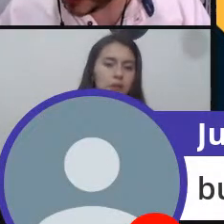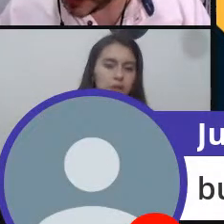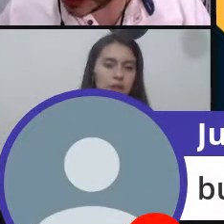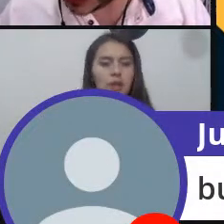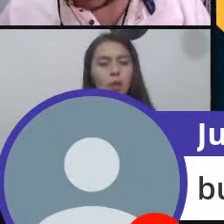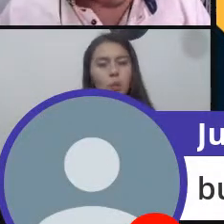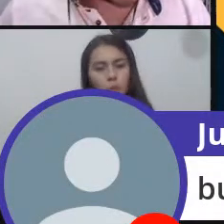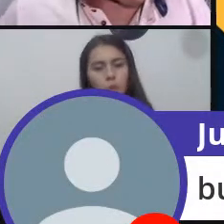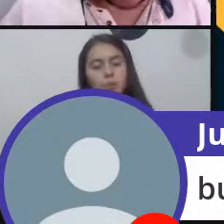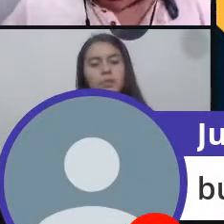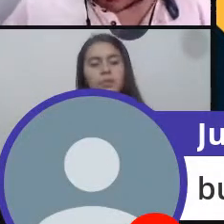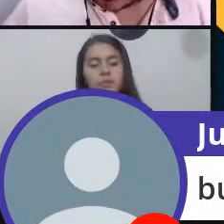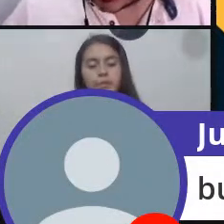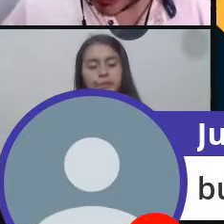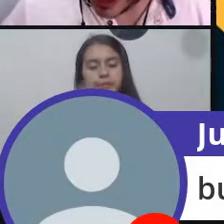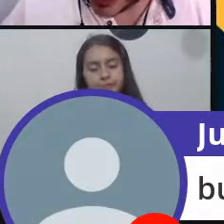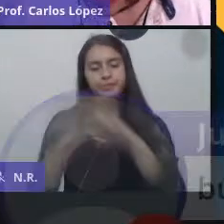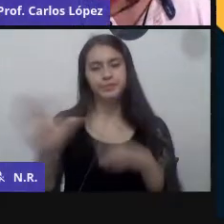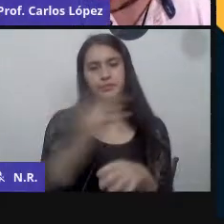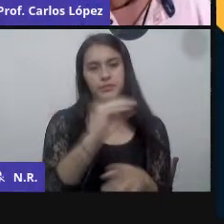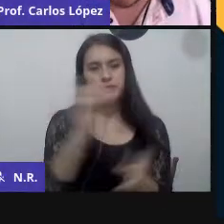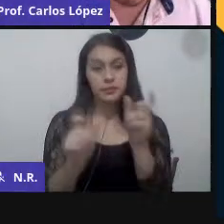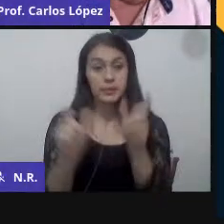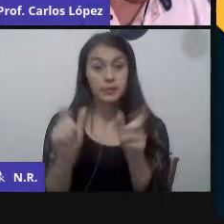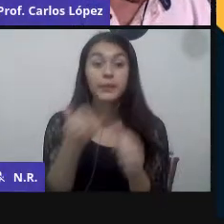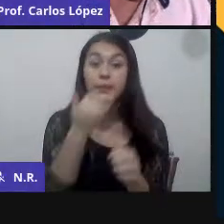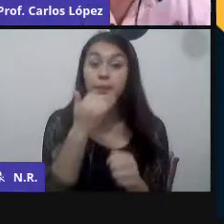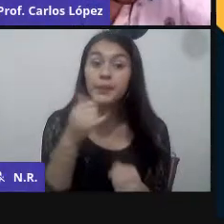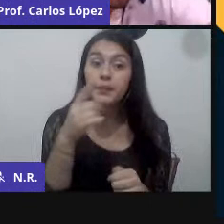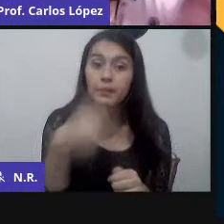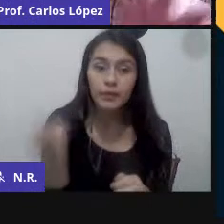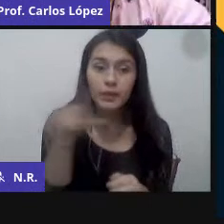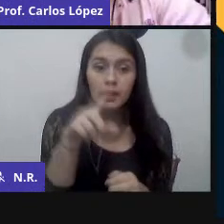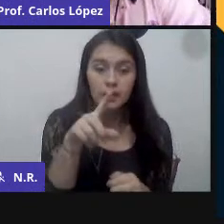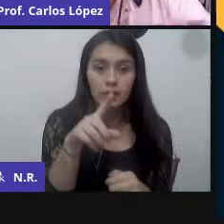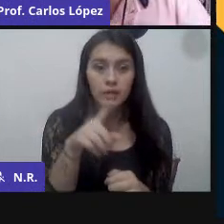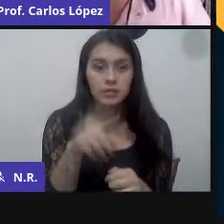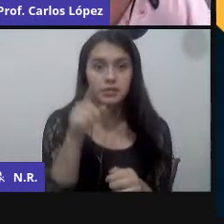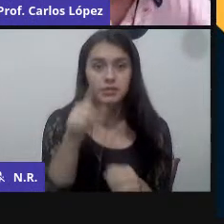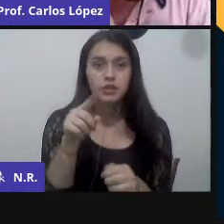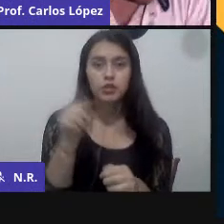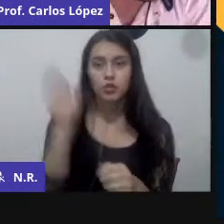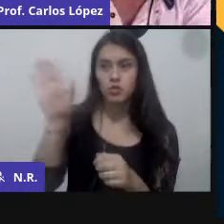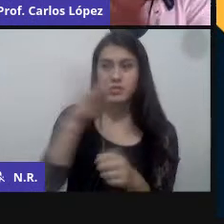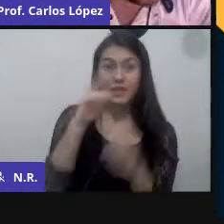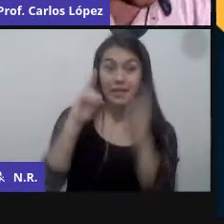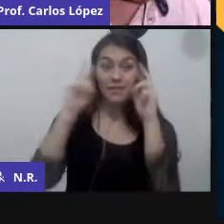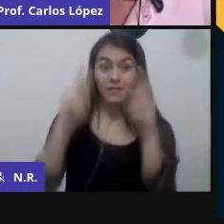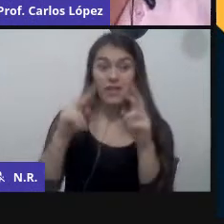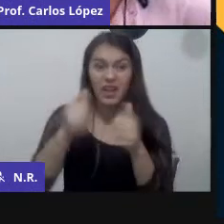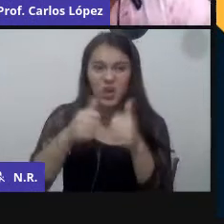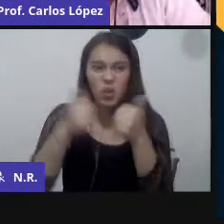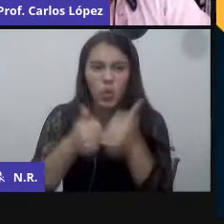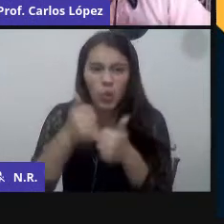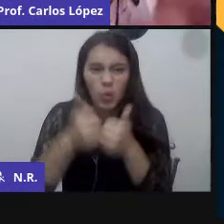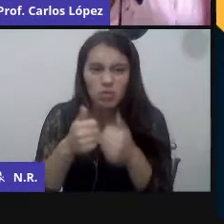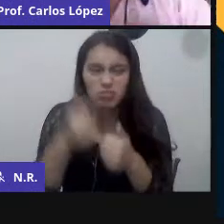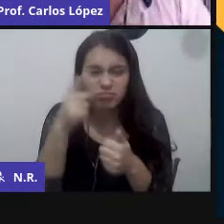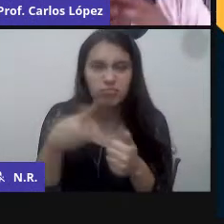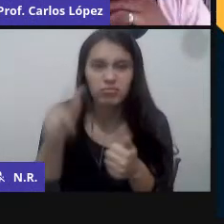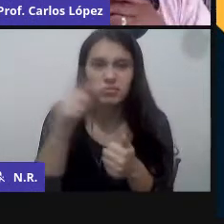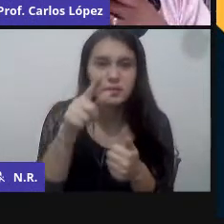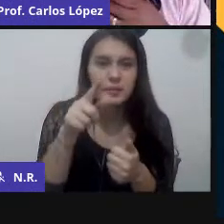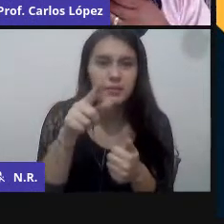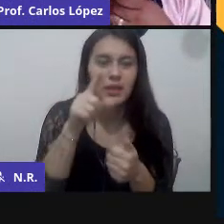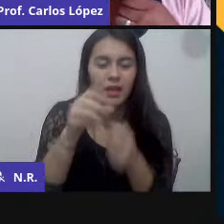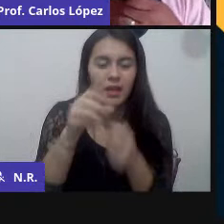Alfredo. Sí, buenas tardes para todos. Aquí está, ¿sí? Para que ustedes puedan ver toda esa interacción, y ahorita vamos a mirar unos banners, etcétera, vamos a